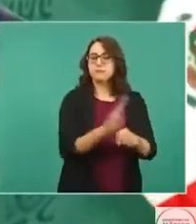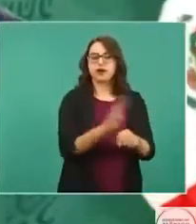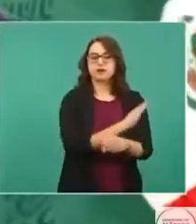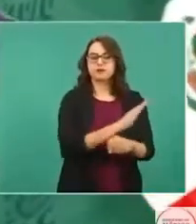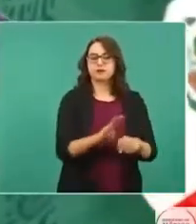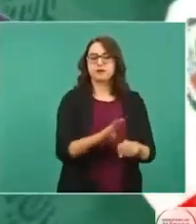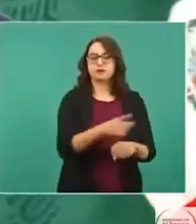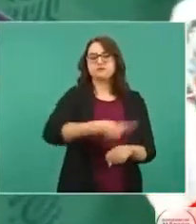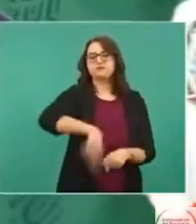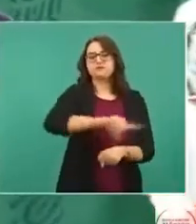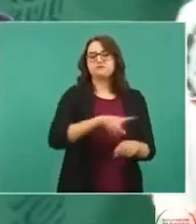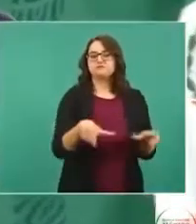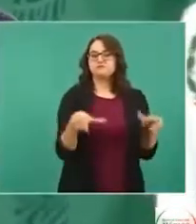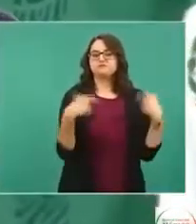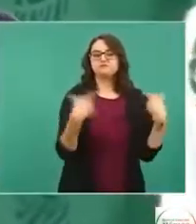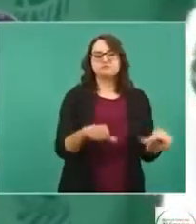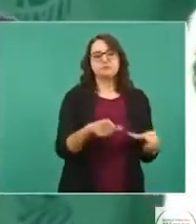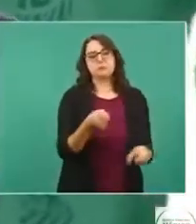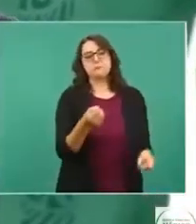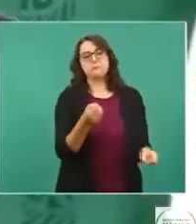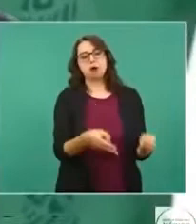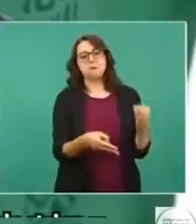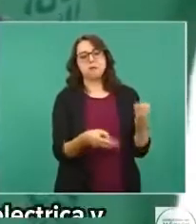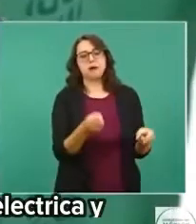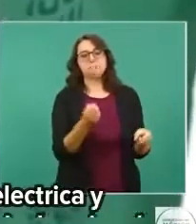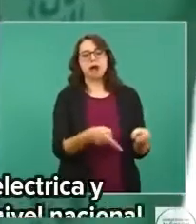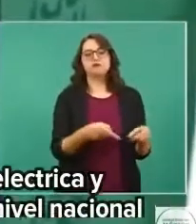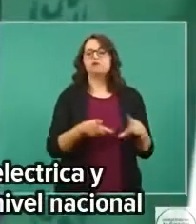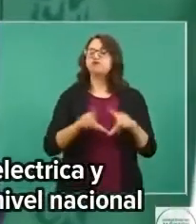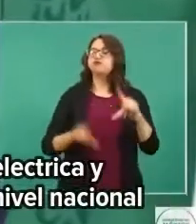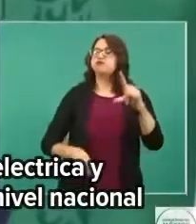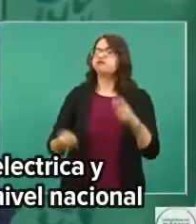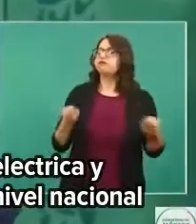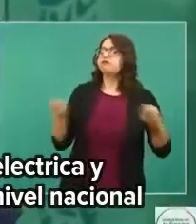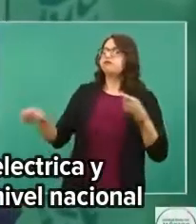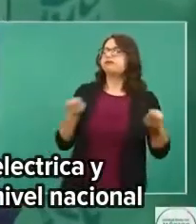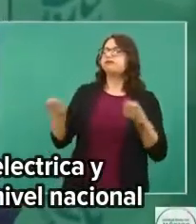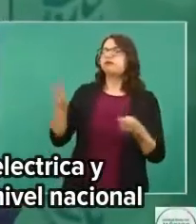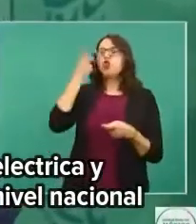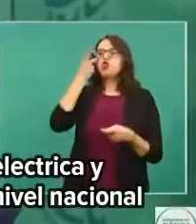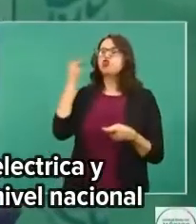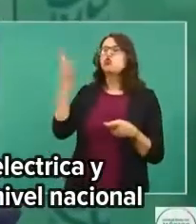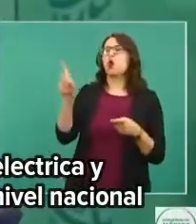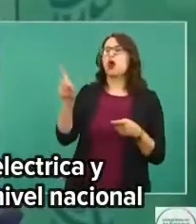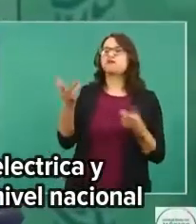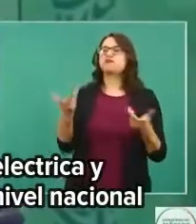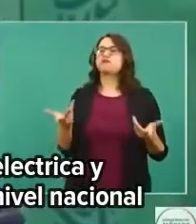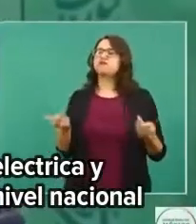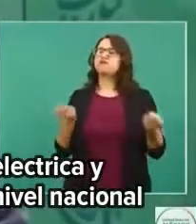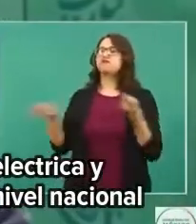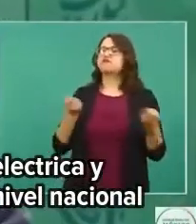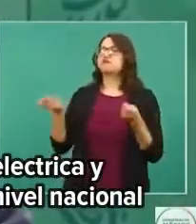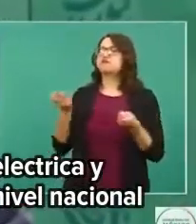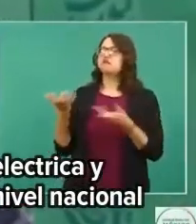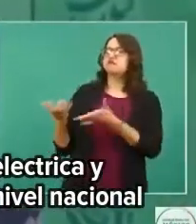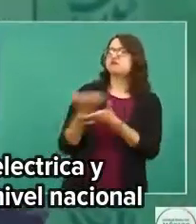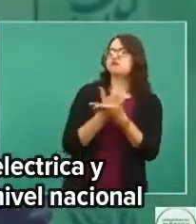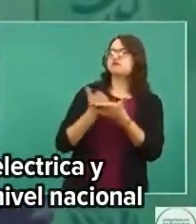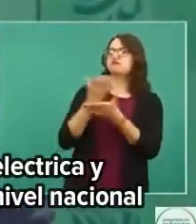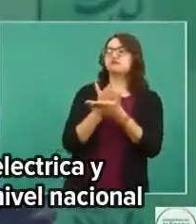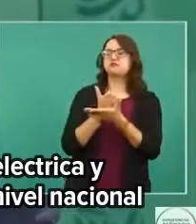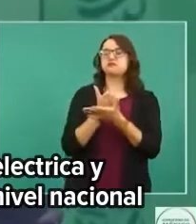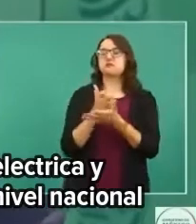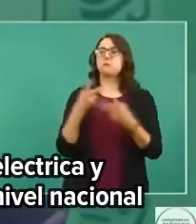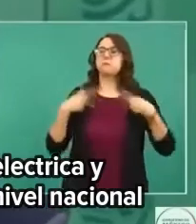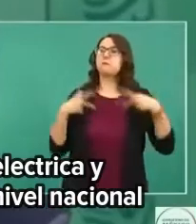los potentados, a los que se sentían dueños de México, a costa del sufrimiento de la mayoría de la